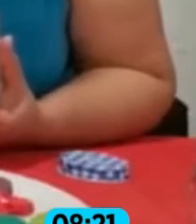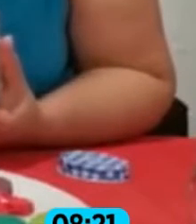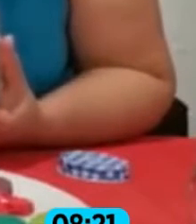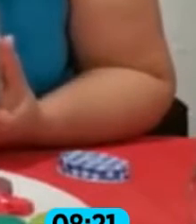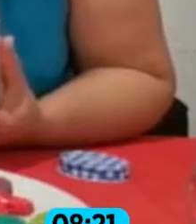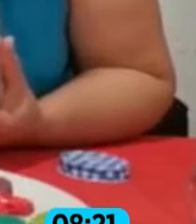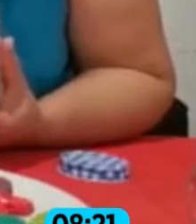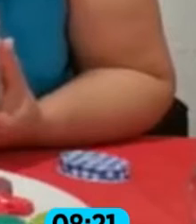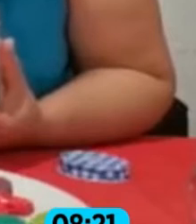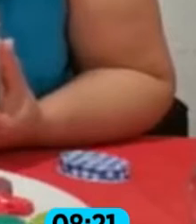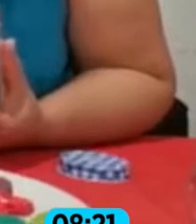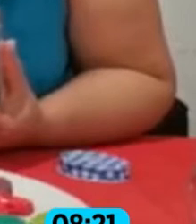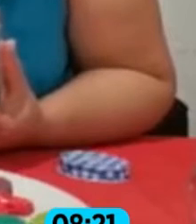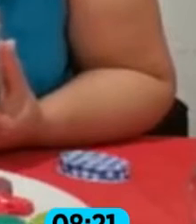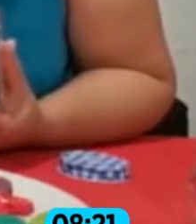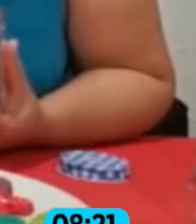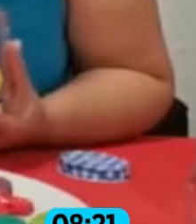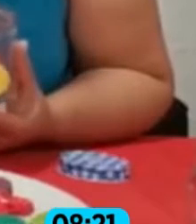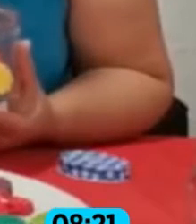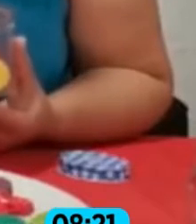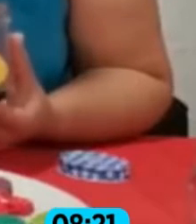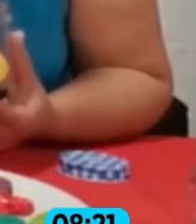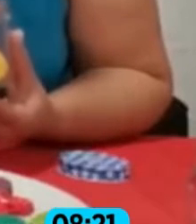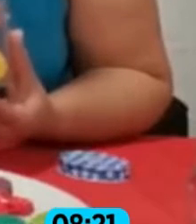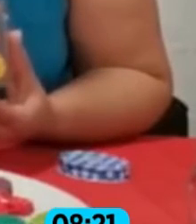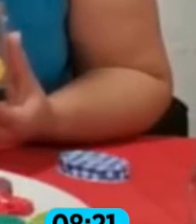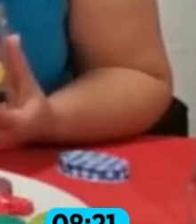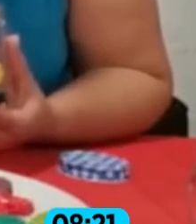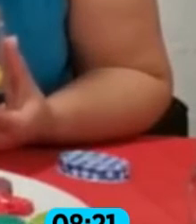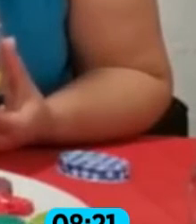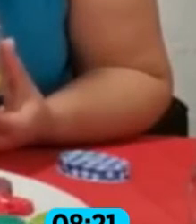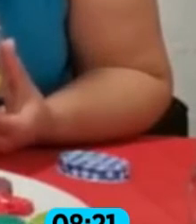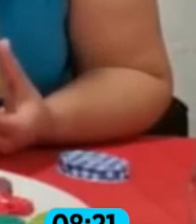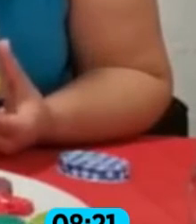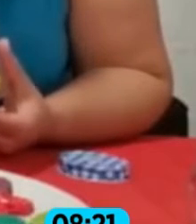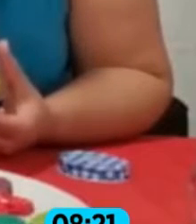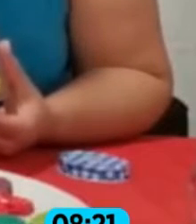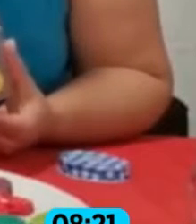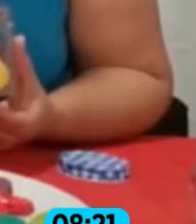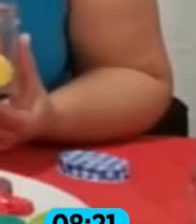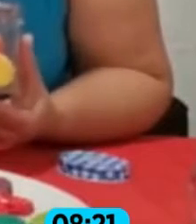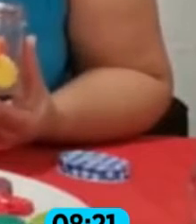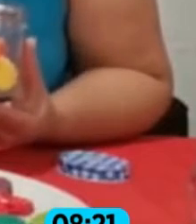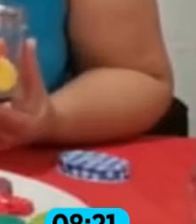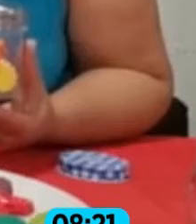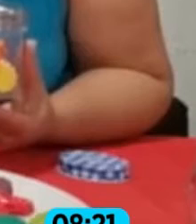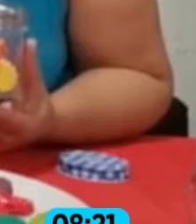Et je vais finir par un papillon orange.